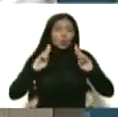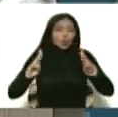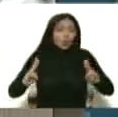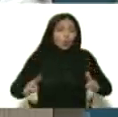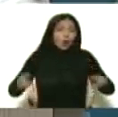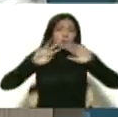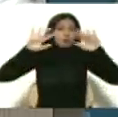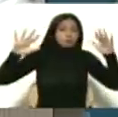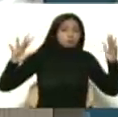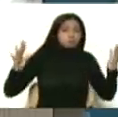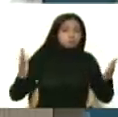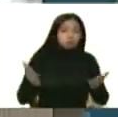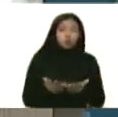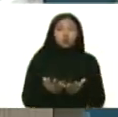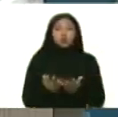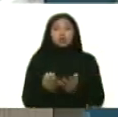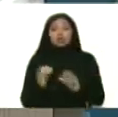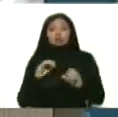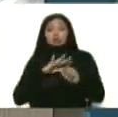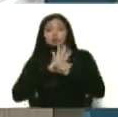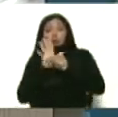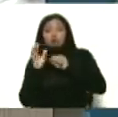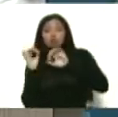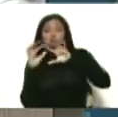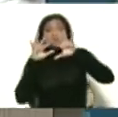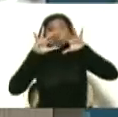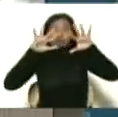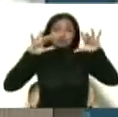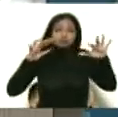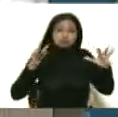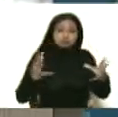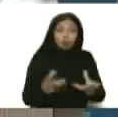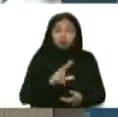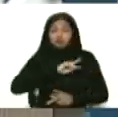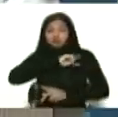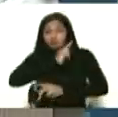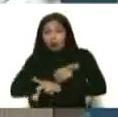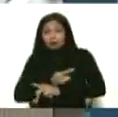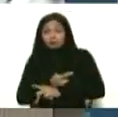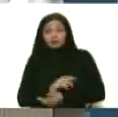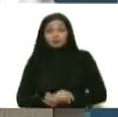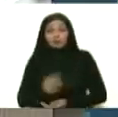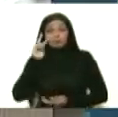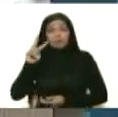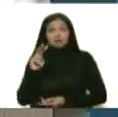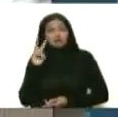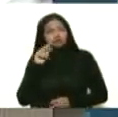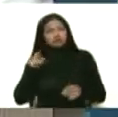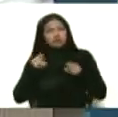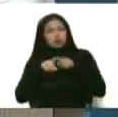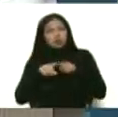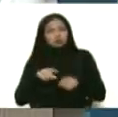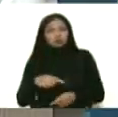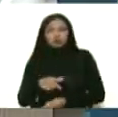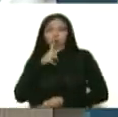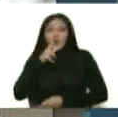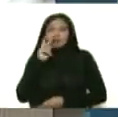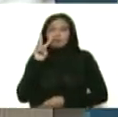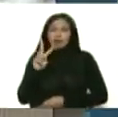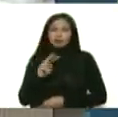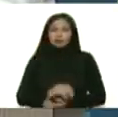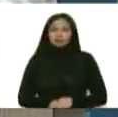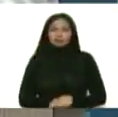todo el orbe quien está amenazada. Y a veces resulta francamente deleznable, miserable, que